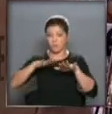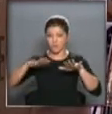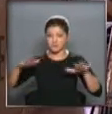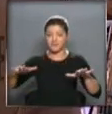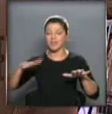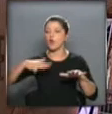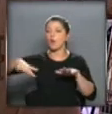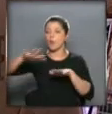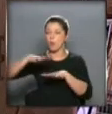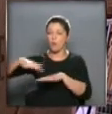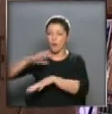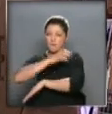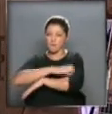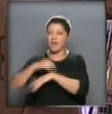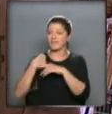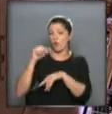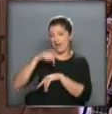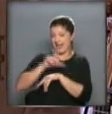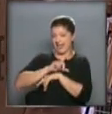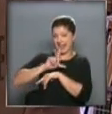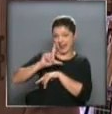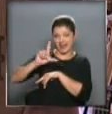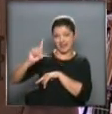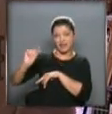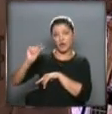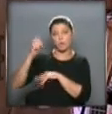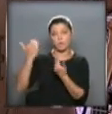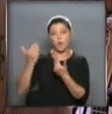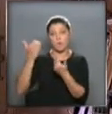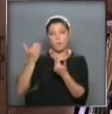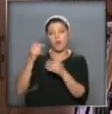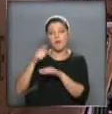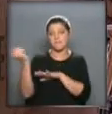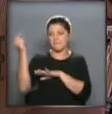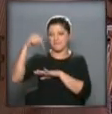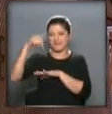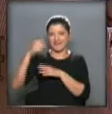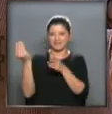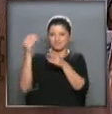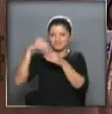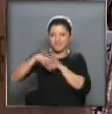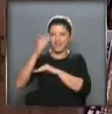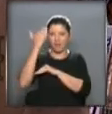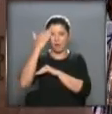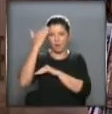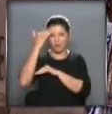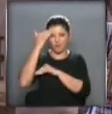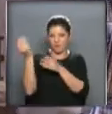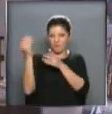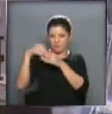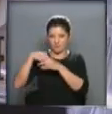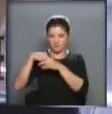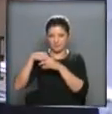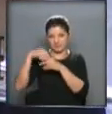zonas desfavorables por ahí o que están lejos de los centros, poder tener la posibilidad del acceso a la cultura, ¿no es cierto? En este caso, la música, que sabemos que es un